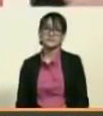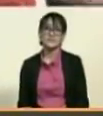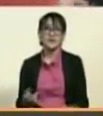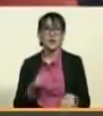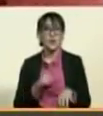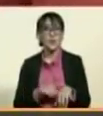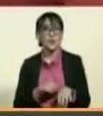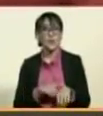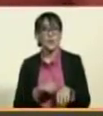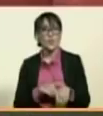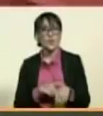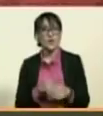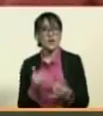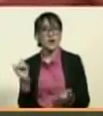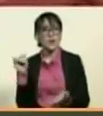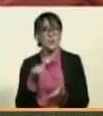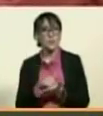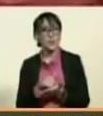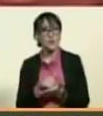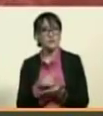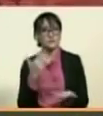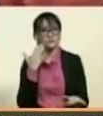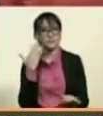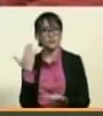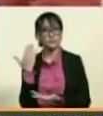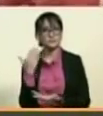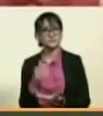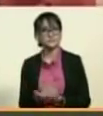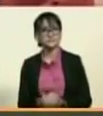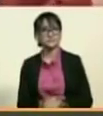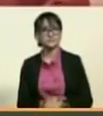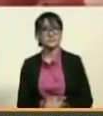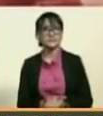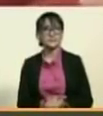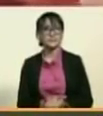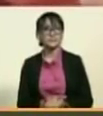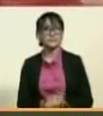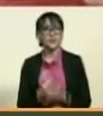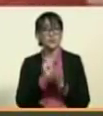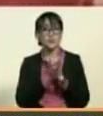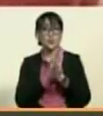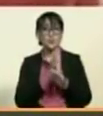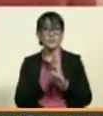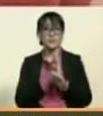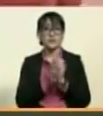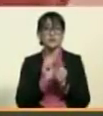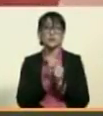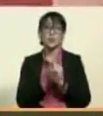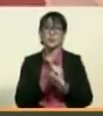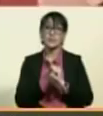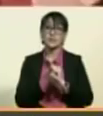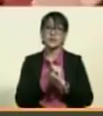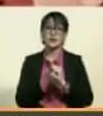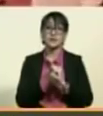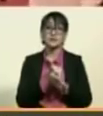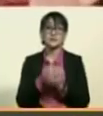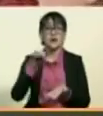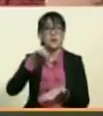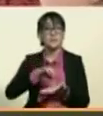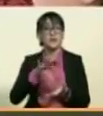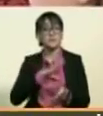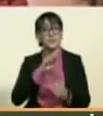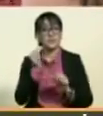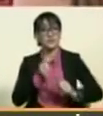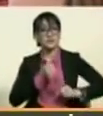hora en el aeropuerto Capitán de Navío Antonio Díaz, en Tucupita, capital de el